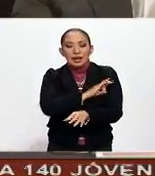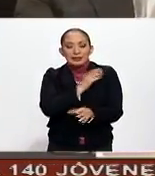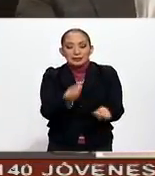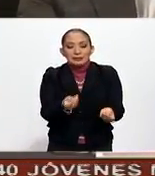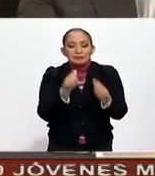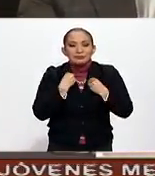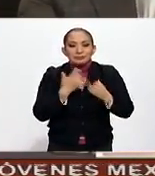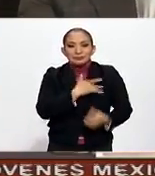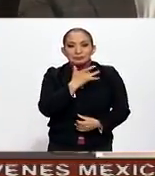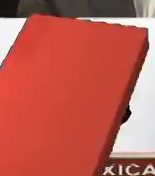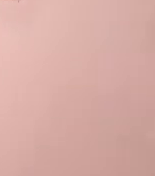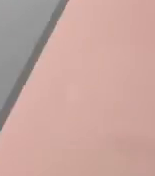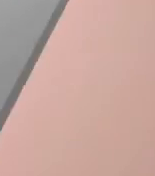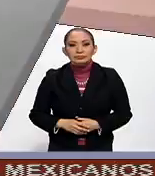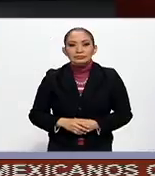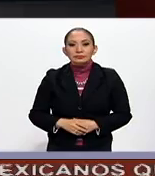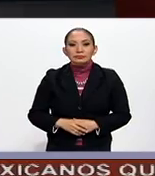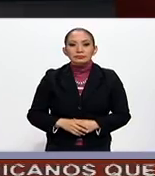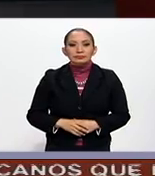pueden dar.